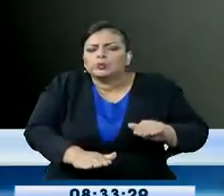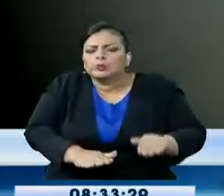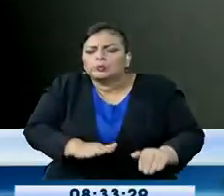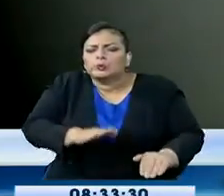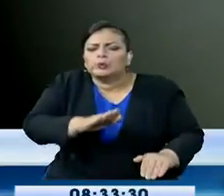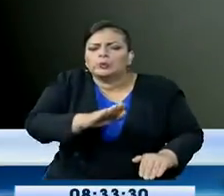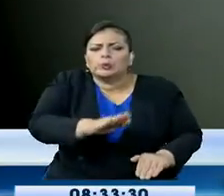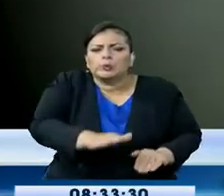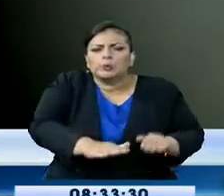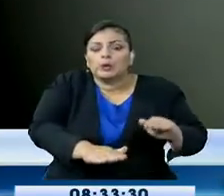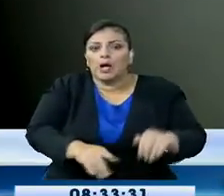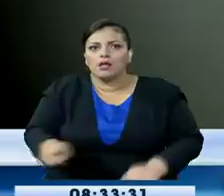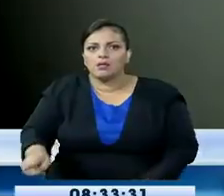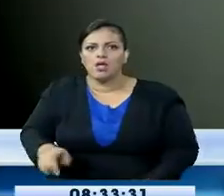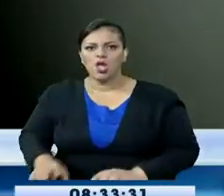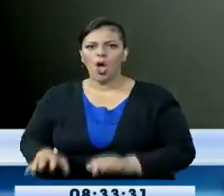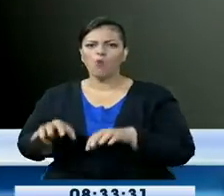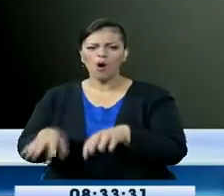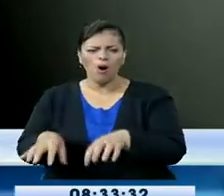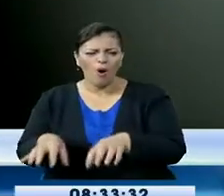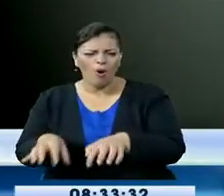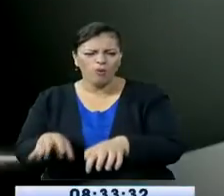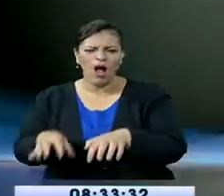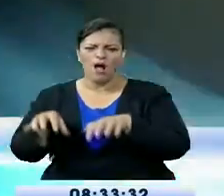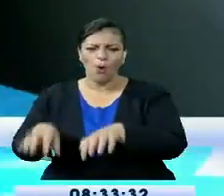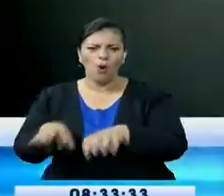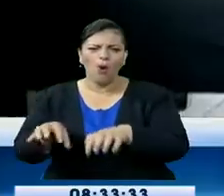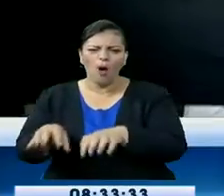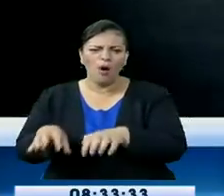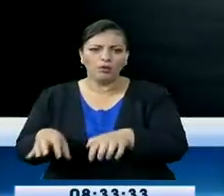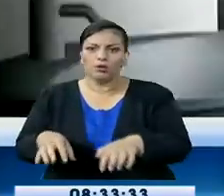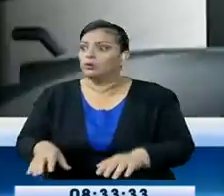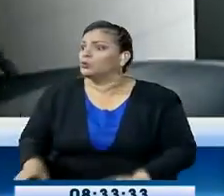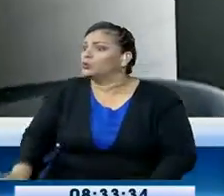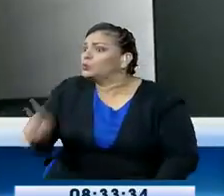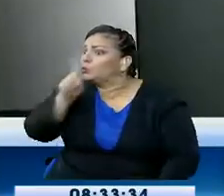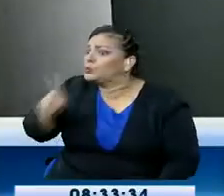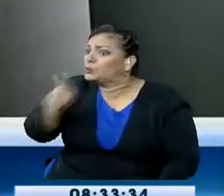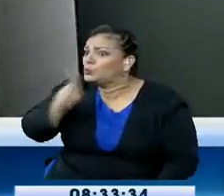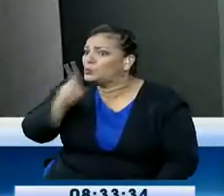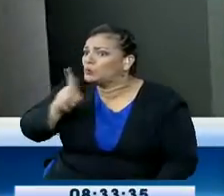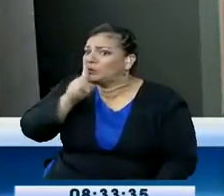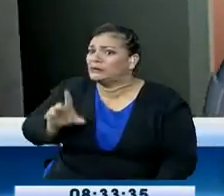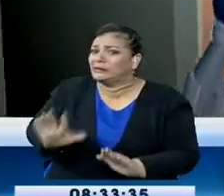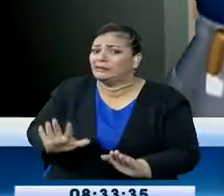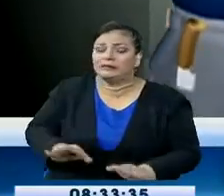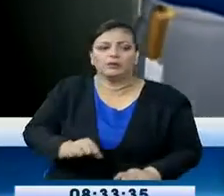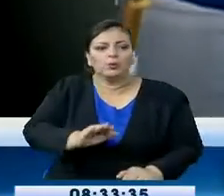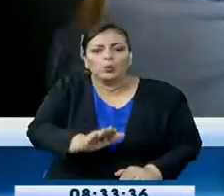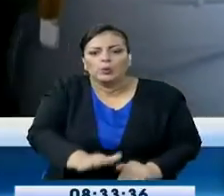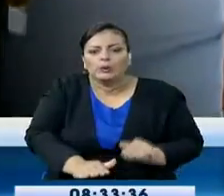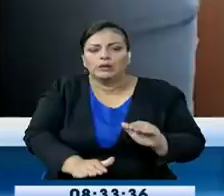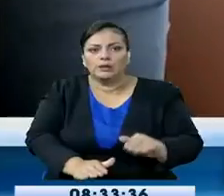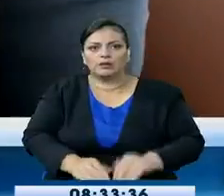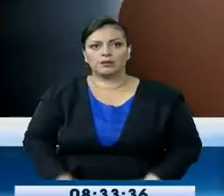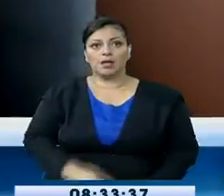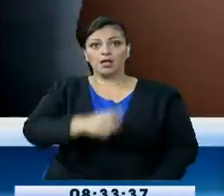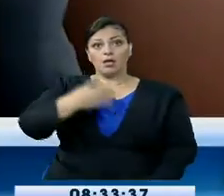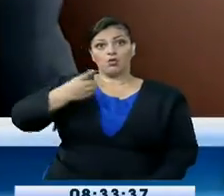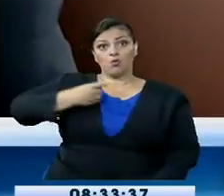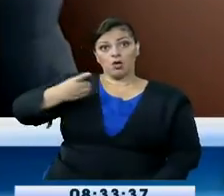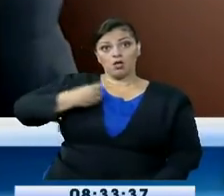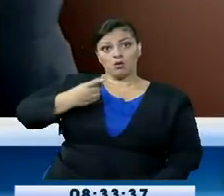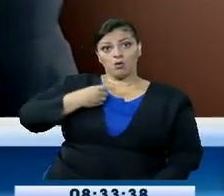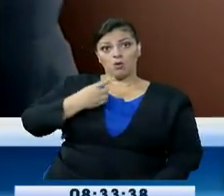Y mi esposo, al escuchar los ladridos del perrito, él salió y el ladrón se había escondido en el interior de la casa, en el baño. Pero en vista de que mi